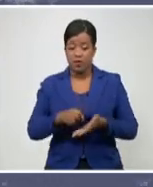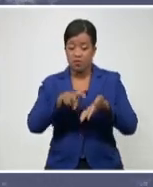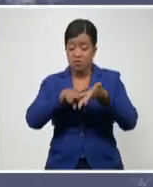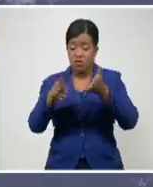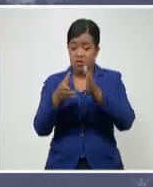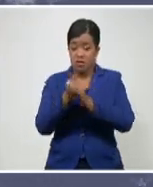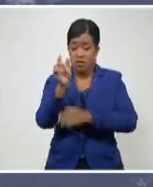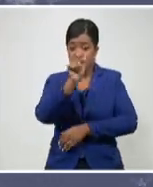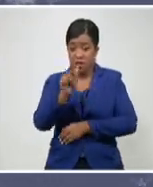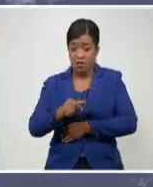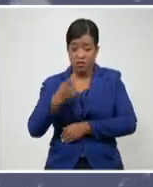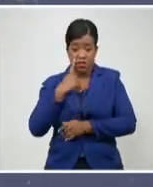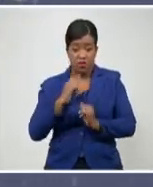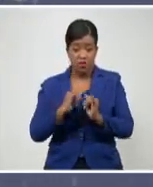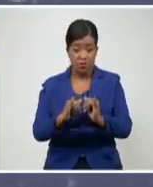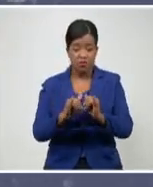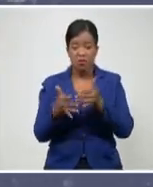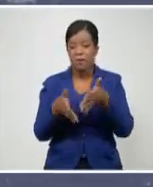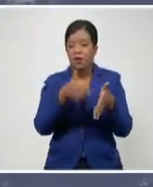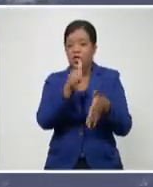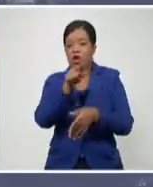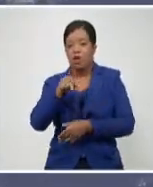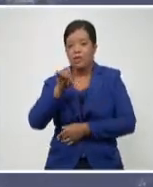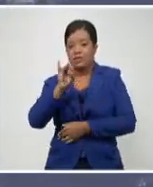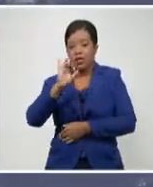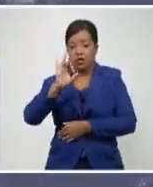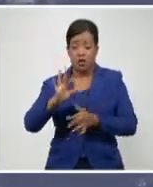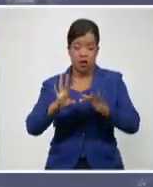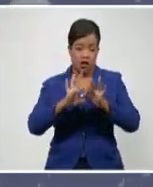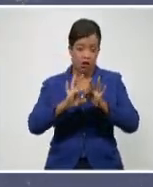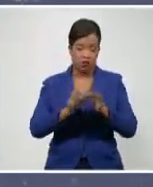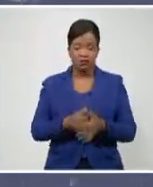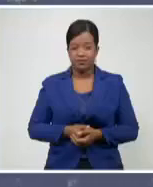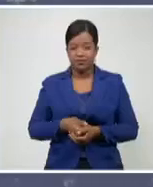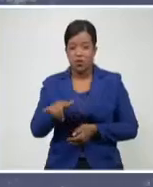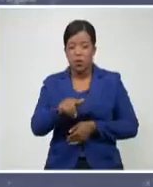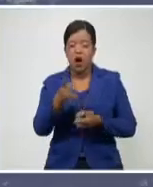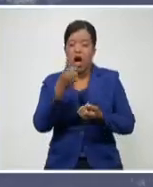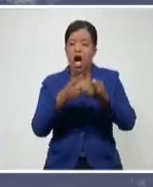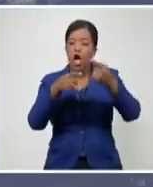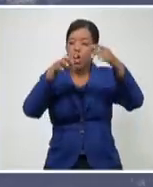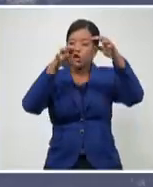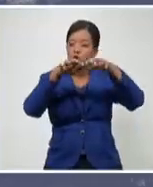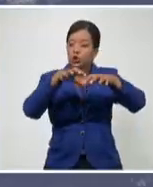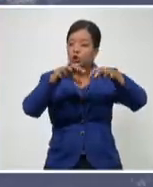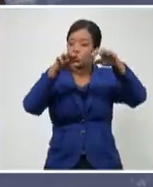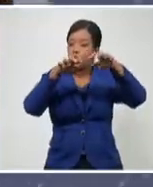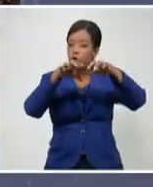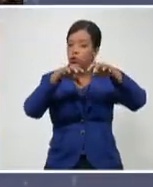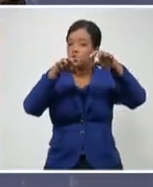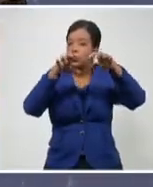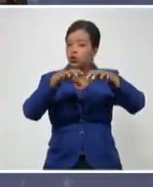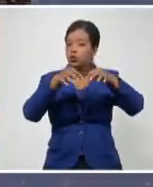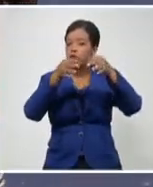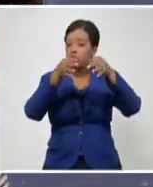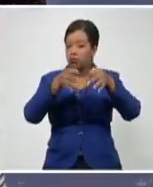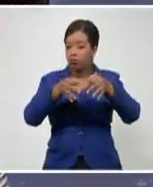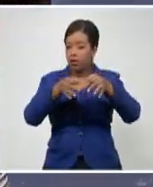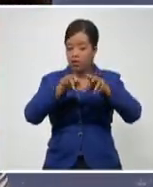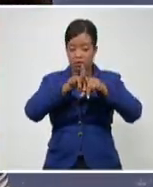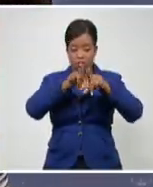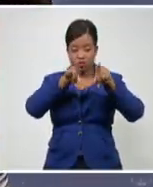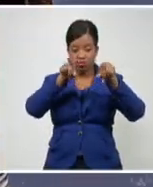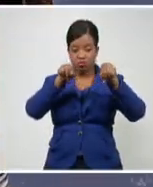Mayabeque, reportó 10,7 grados Celsius. También ocurren algunos chubascos y de manera ocasional en zonas de la costa norte del